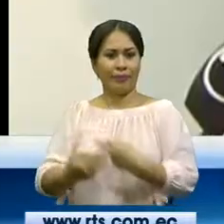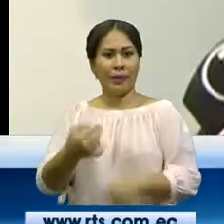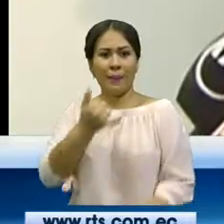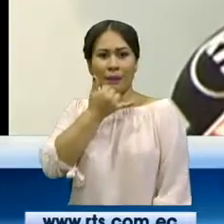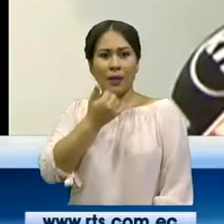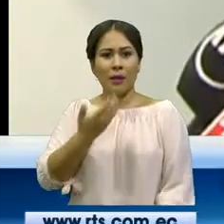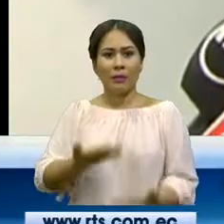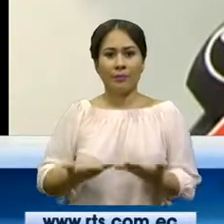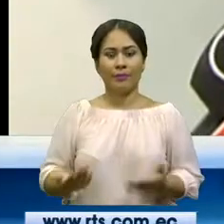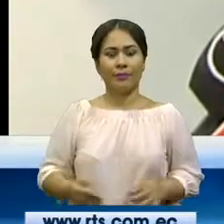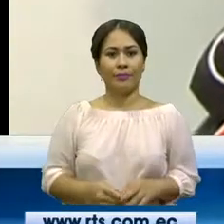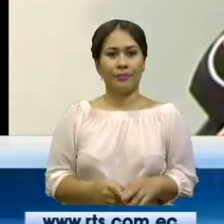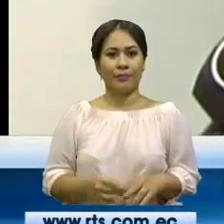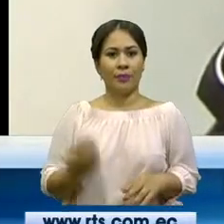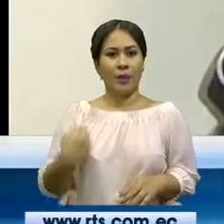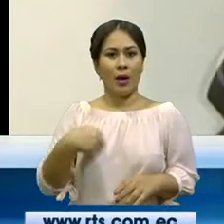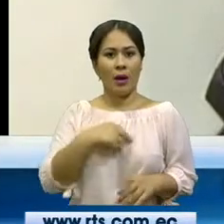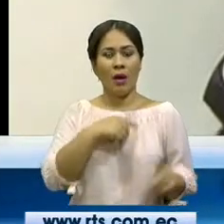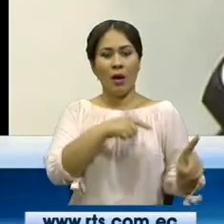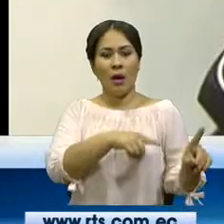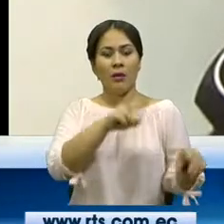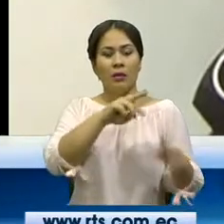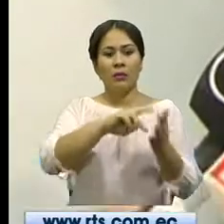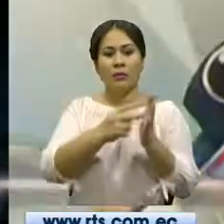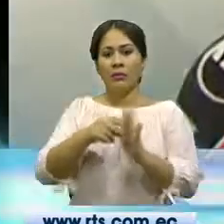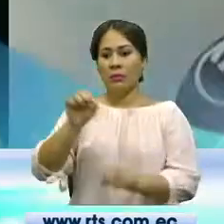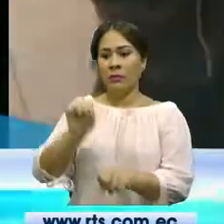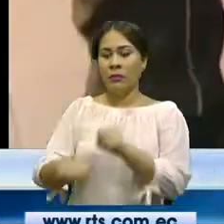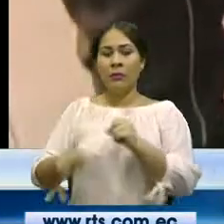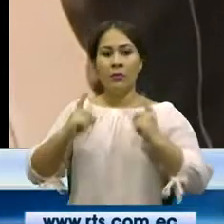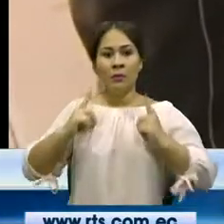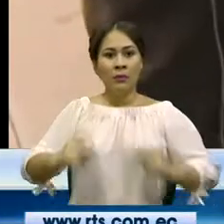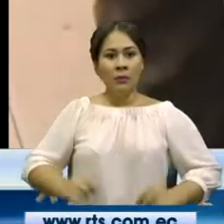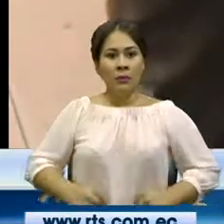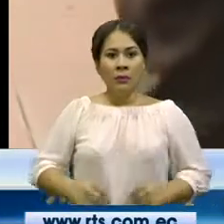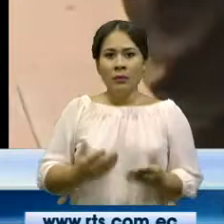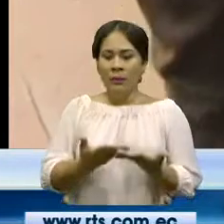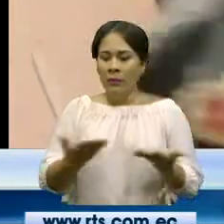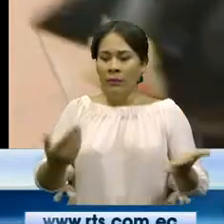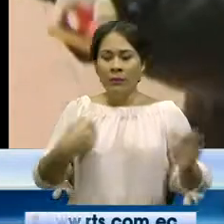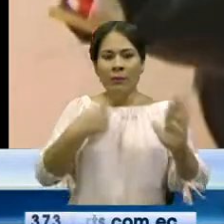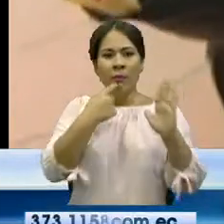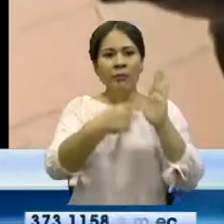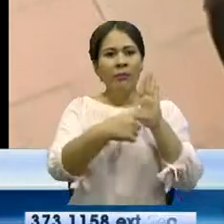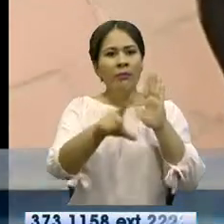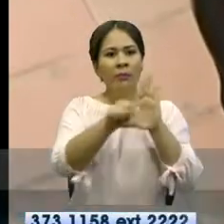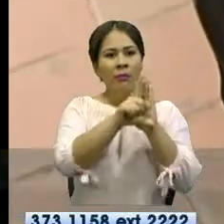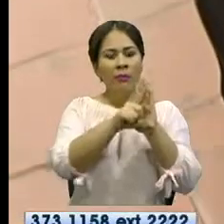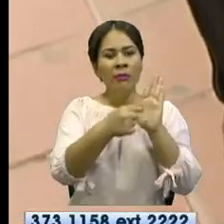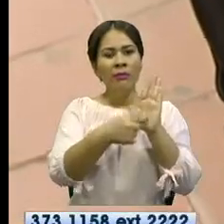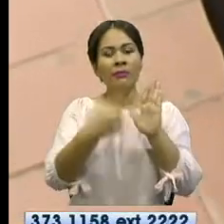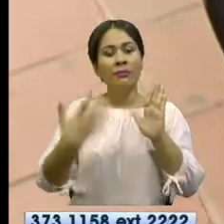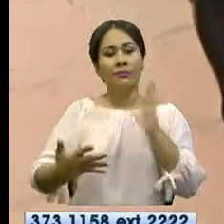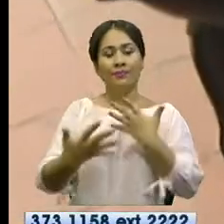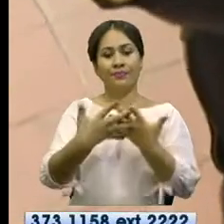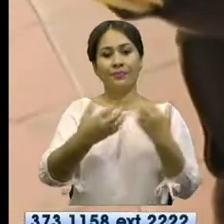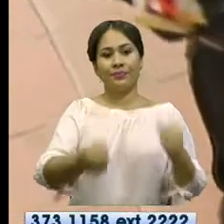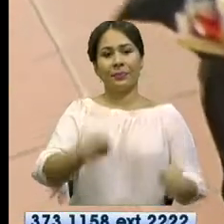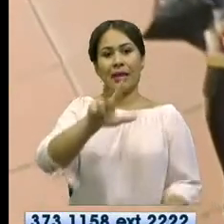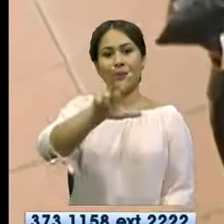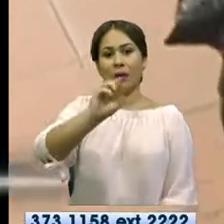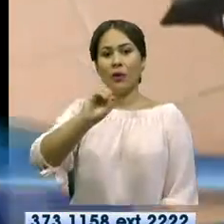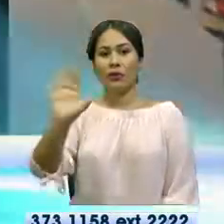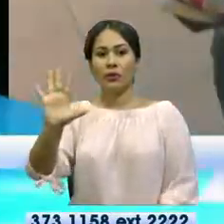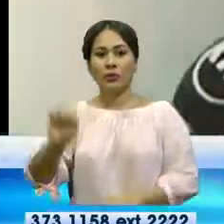que incurriría en un delito contra la salud, eso lo recoge el artículo 217 del Código Orgánico Integral Penal, incurriría en una pena privativa de libertad de 3 a 5 años.